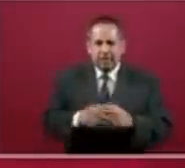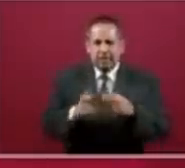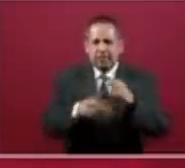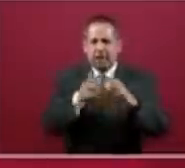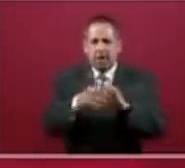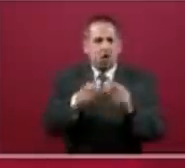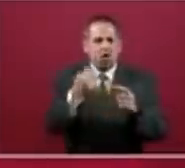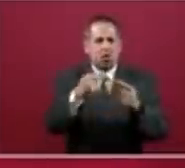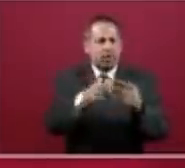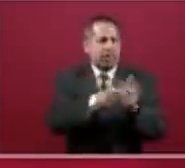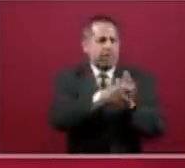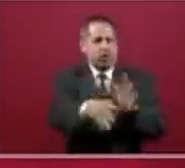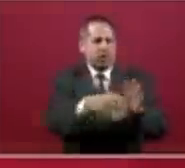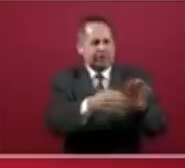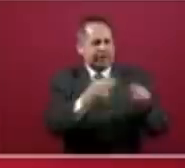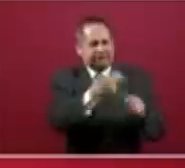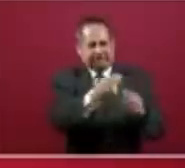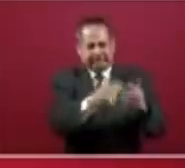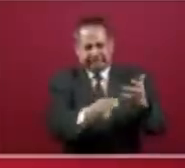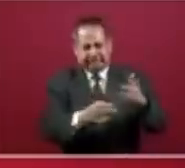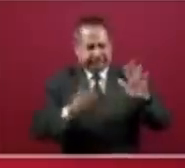los nombres de los periodistas.